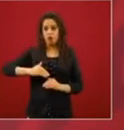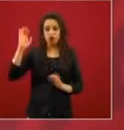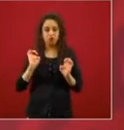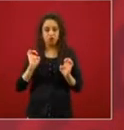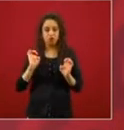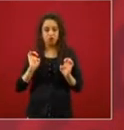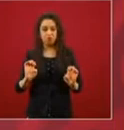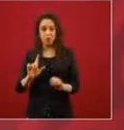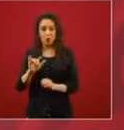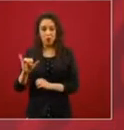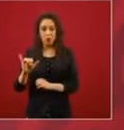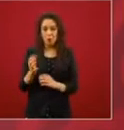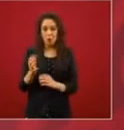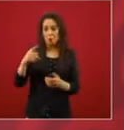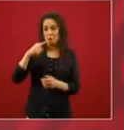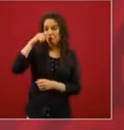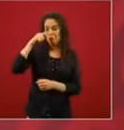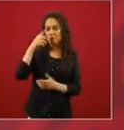porque no tenían